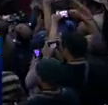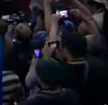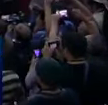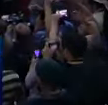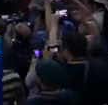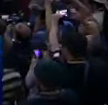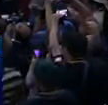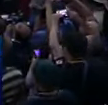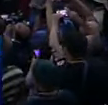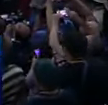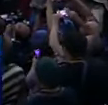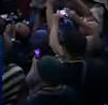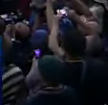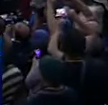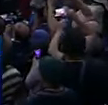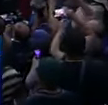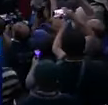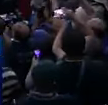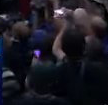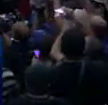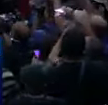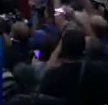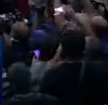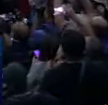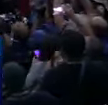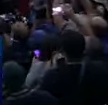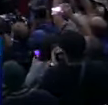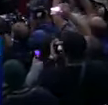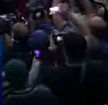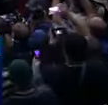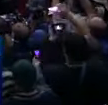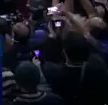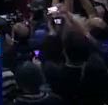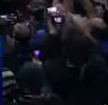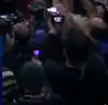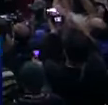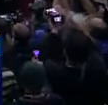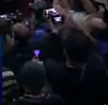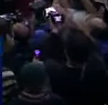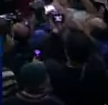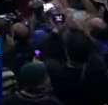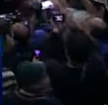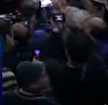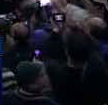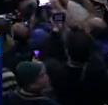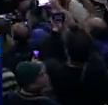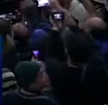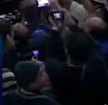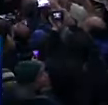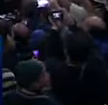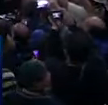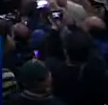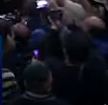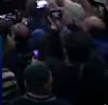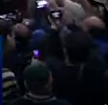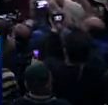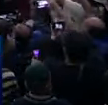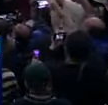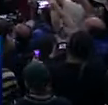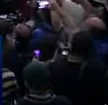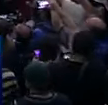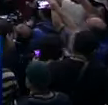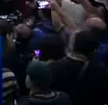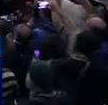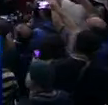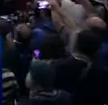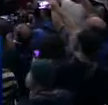padre Miquel Cortés Bofín, rector de la Universidad Rafael Landívar, presidente de la